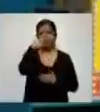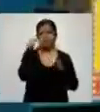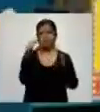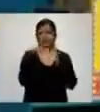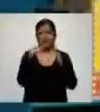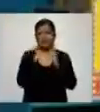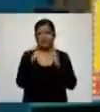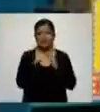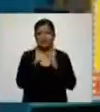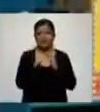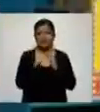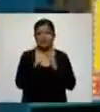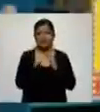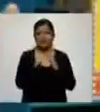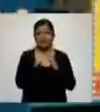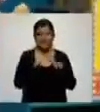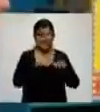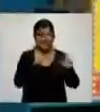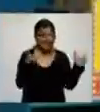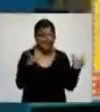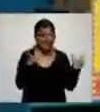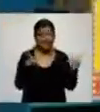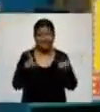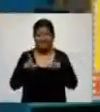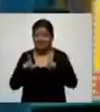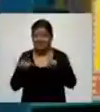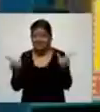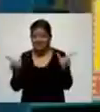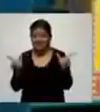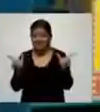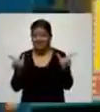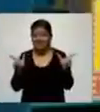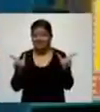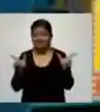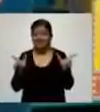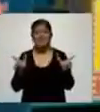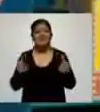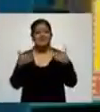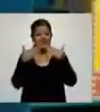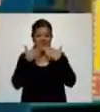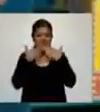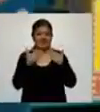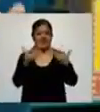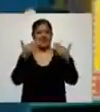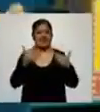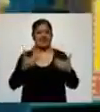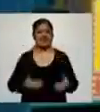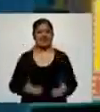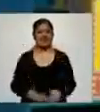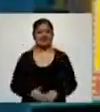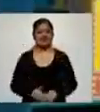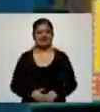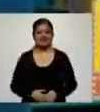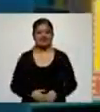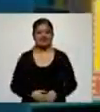casa. ¿Lista? ¿Listo? ¡Muy